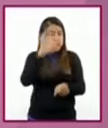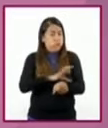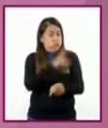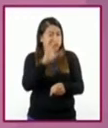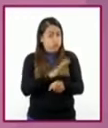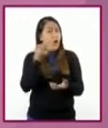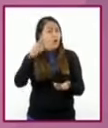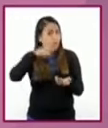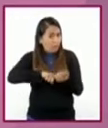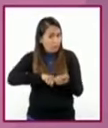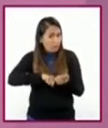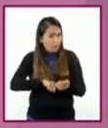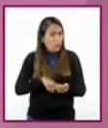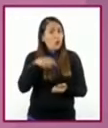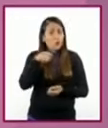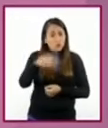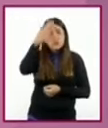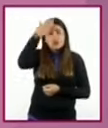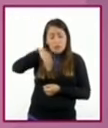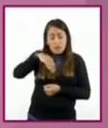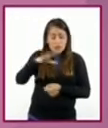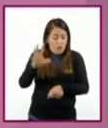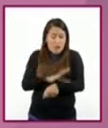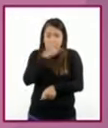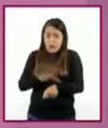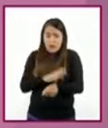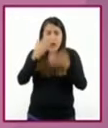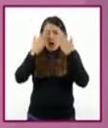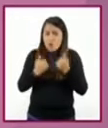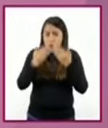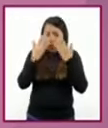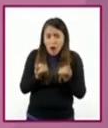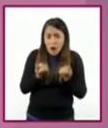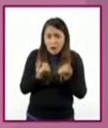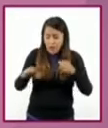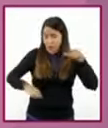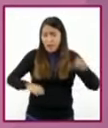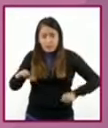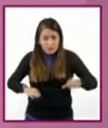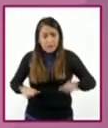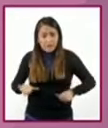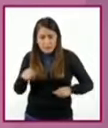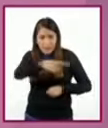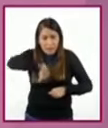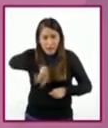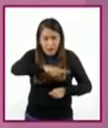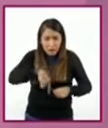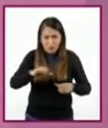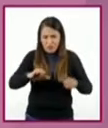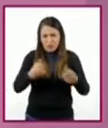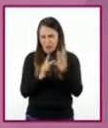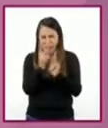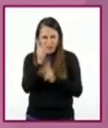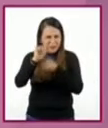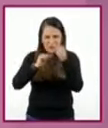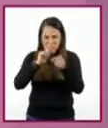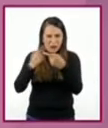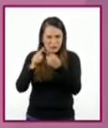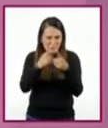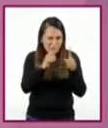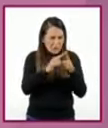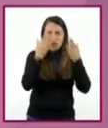tú sabes, maestro, que sin energía no hay ningún tipo de actividad en los seres vivos. E incluso se